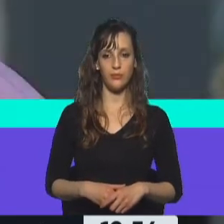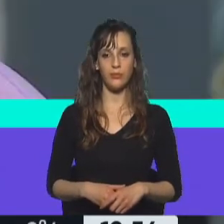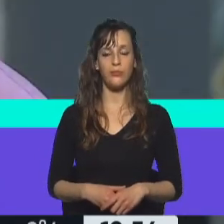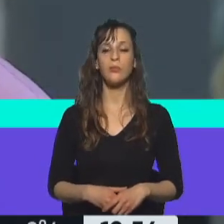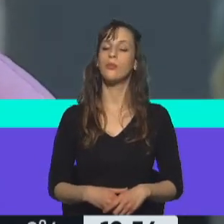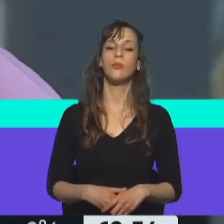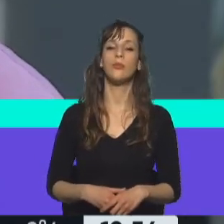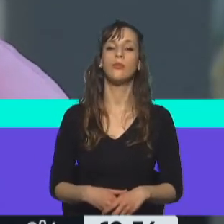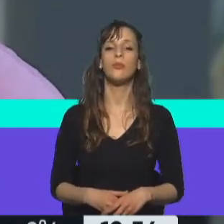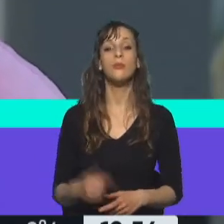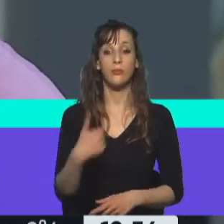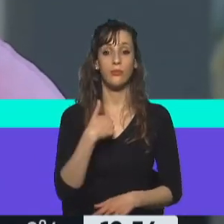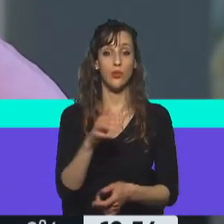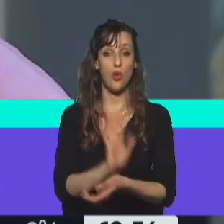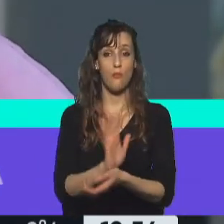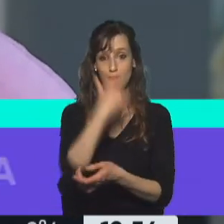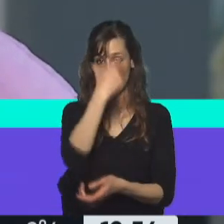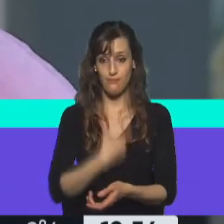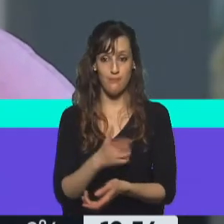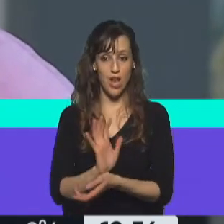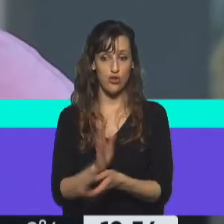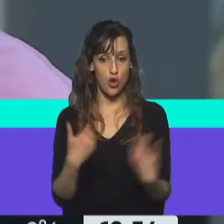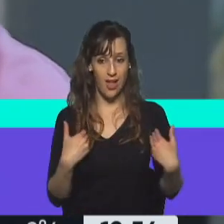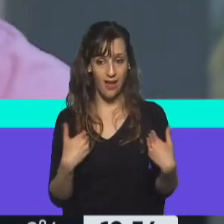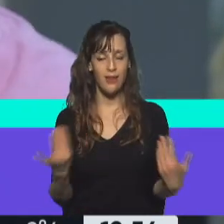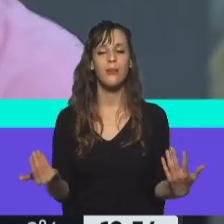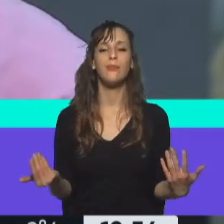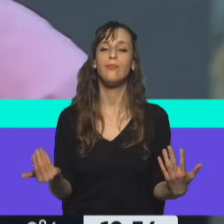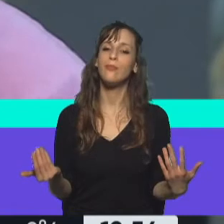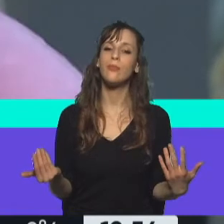En el caso de mi personaje, que es un personaje